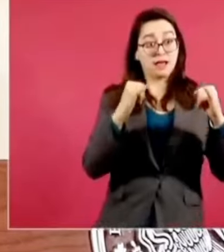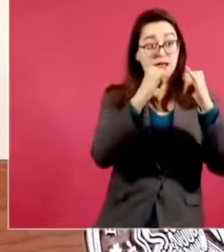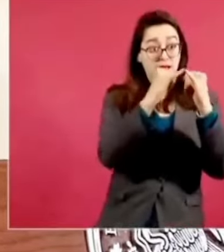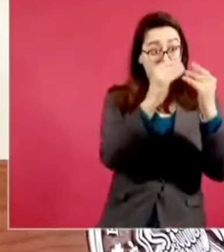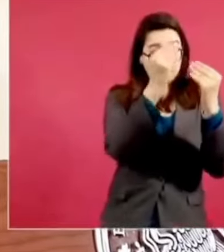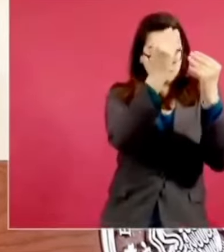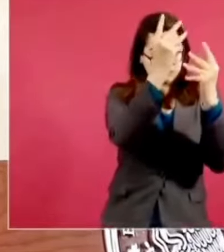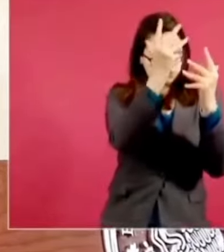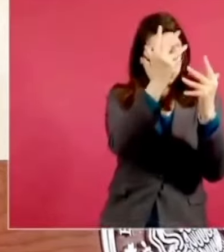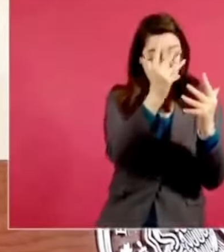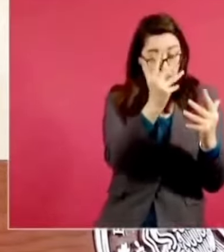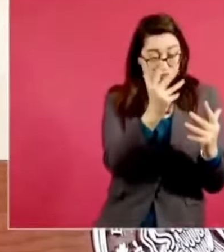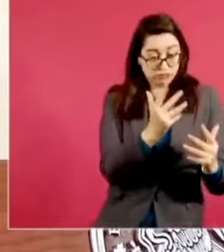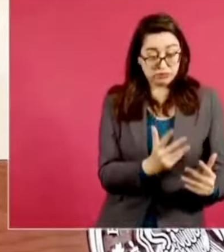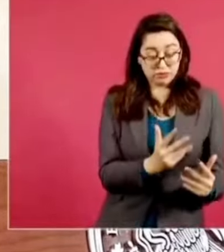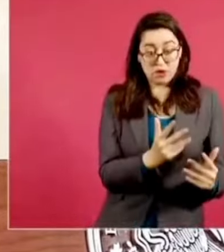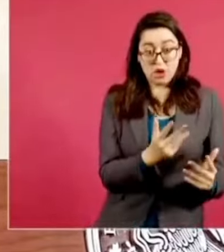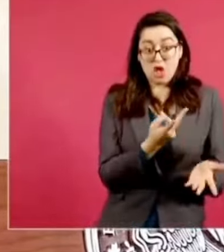convirtieron